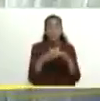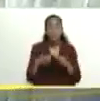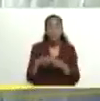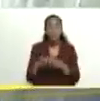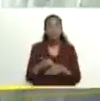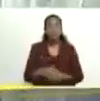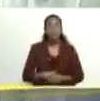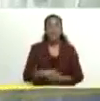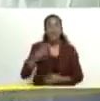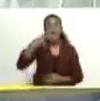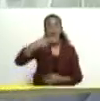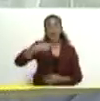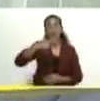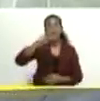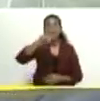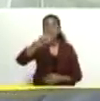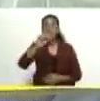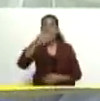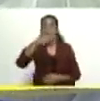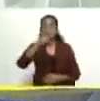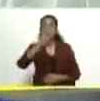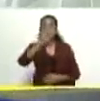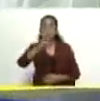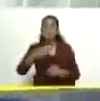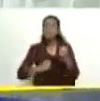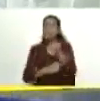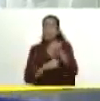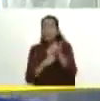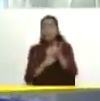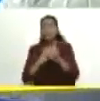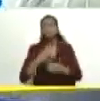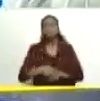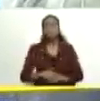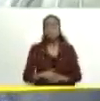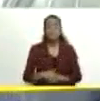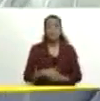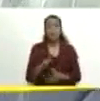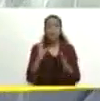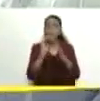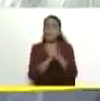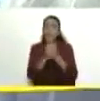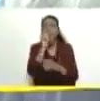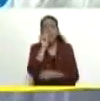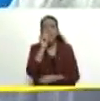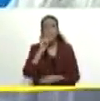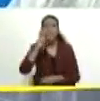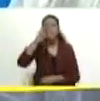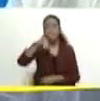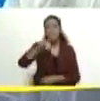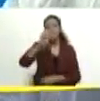Naúm siempre nos está ahí apoyando, compañero Mervi.